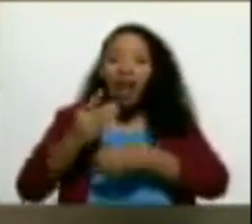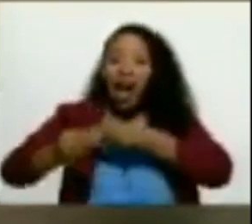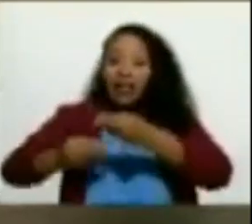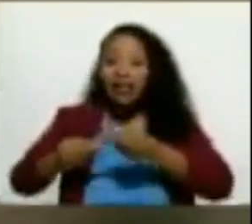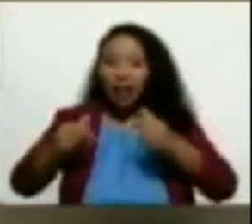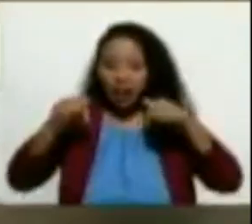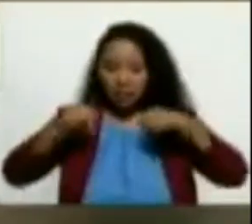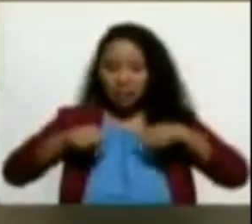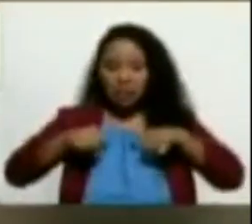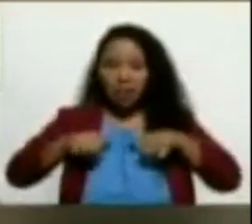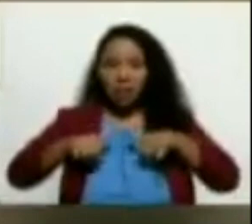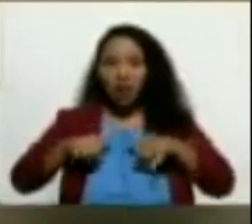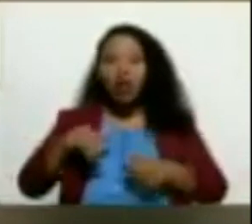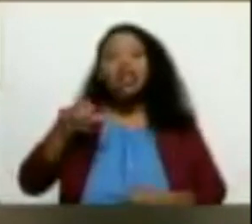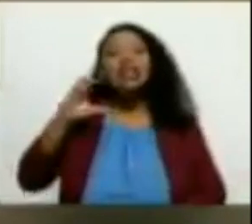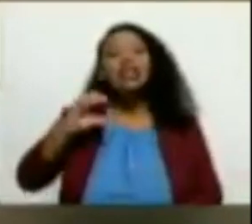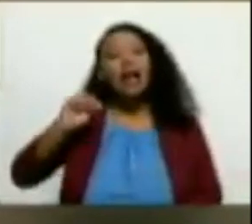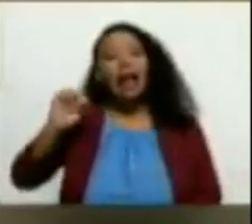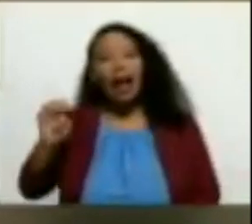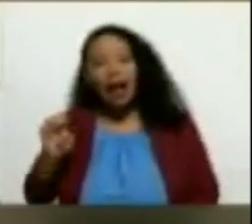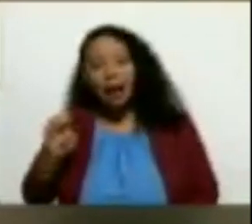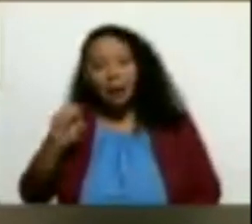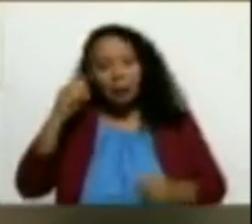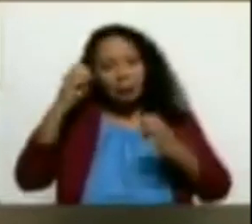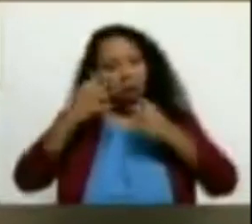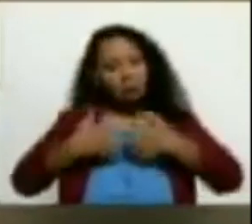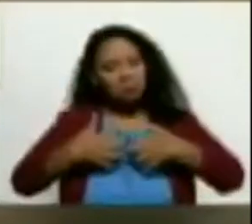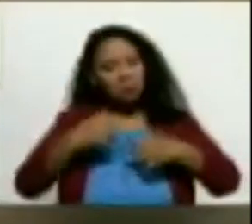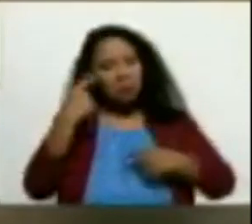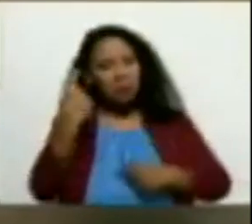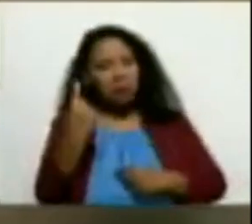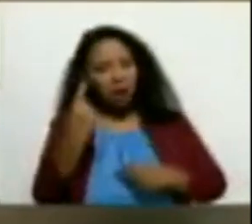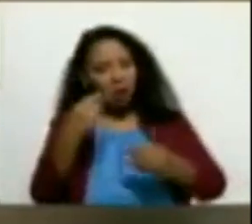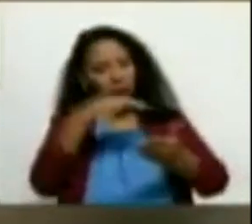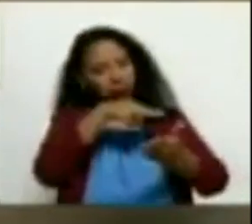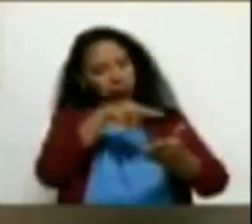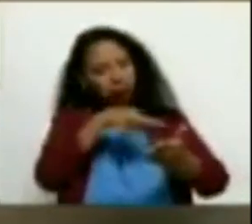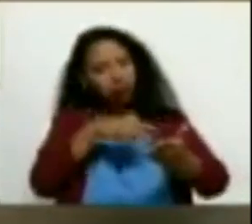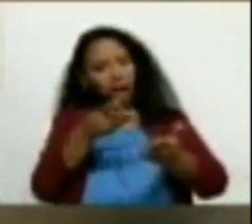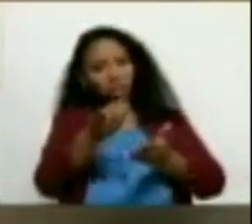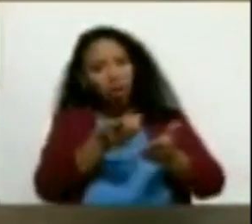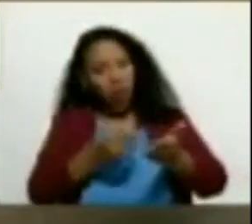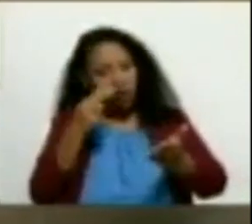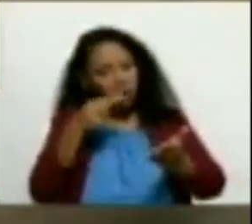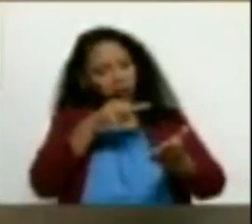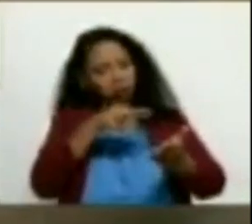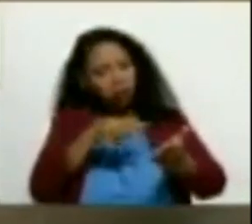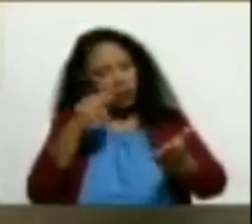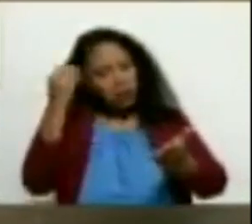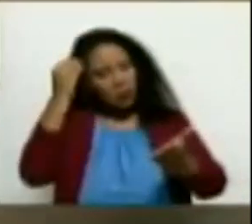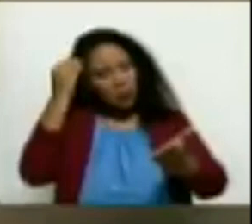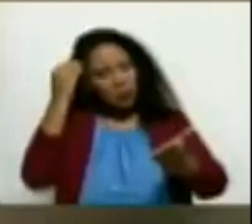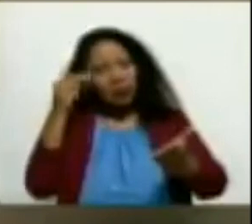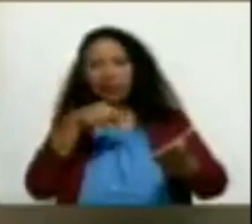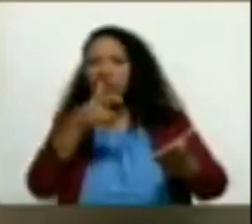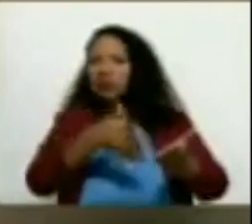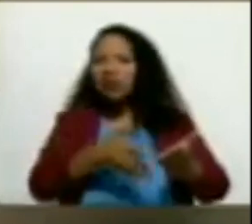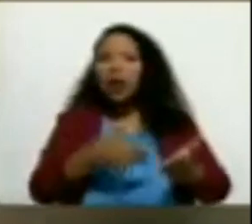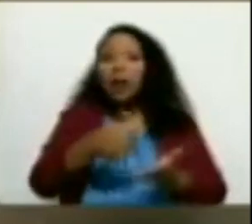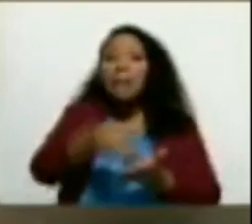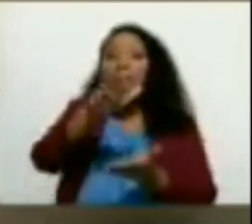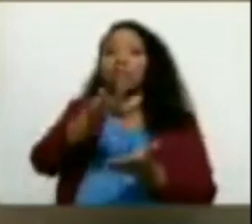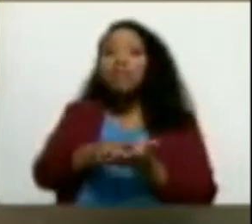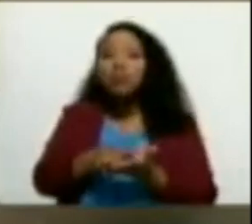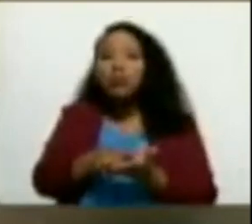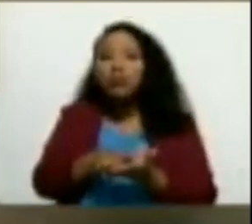sobre las preguntas, y le decimos también que en el cronograma que aprobó